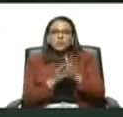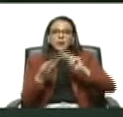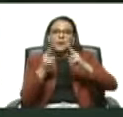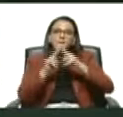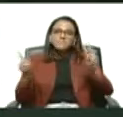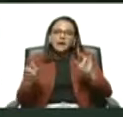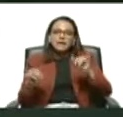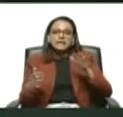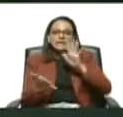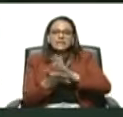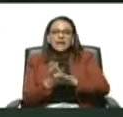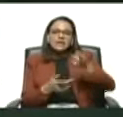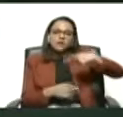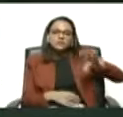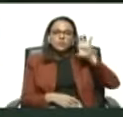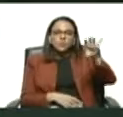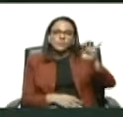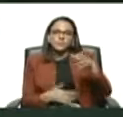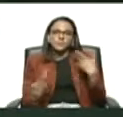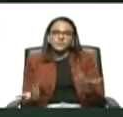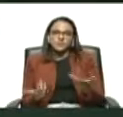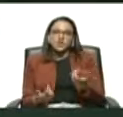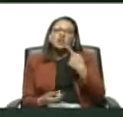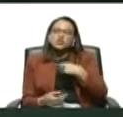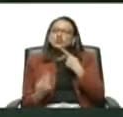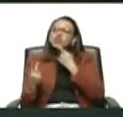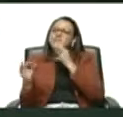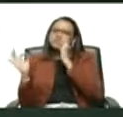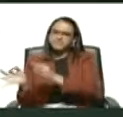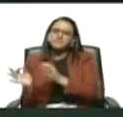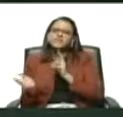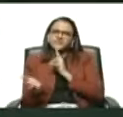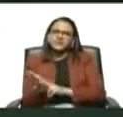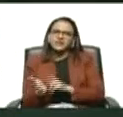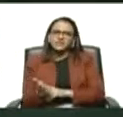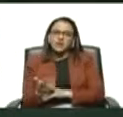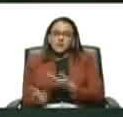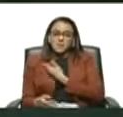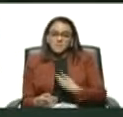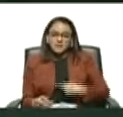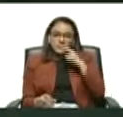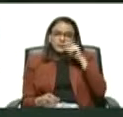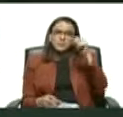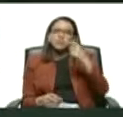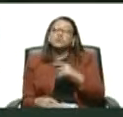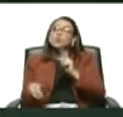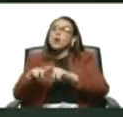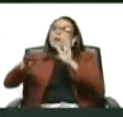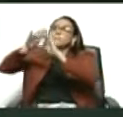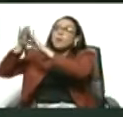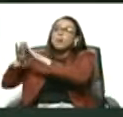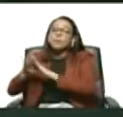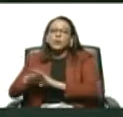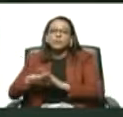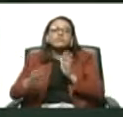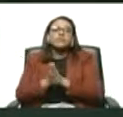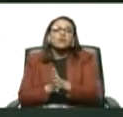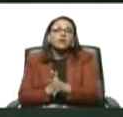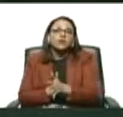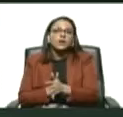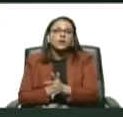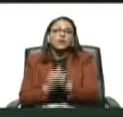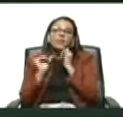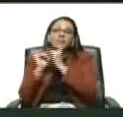de nuestra región. Lo decimos responsablemente. El presidente Maduro ha venido denunciando las